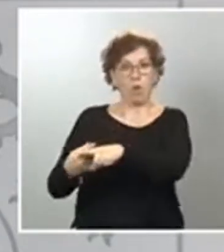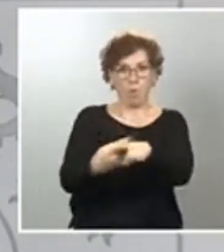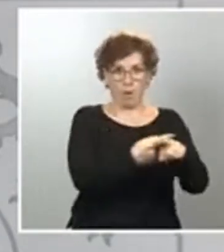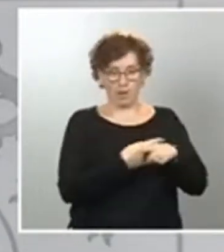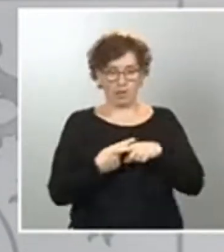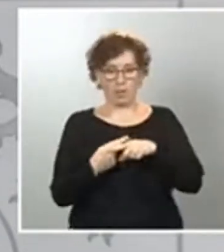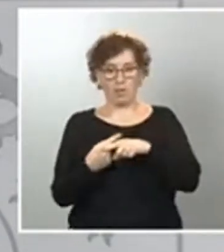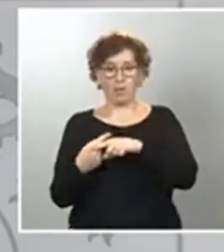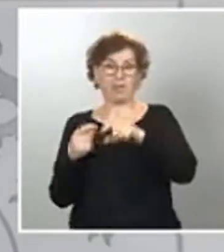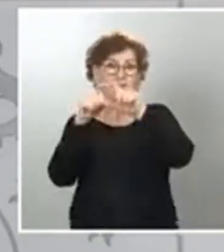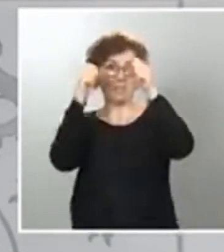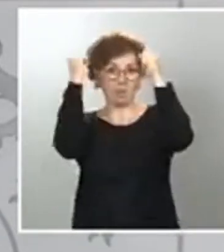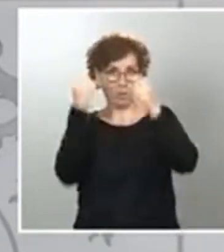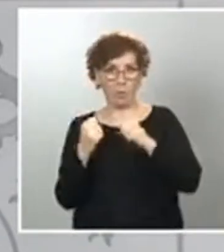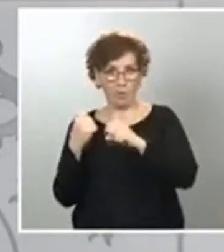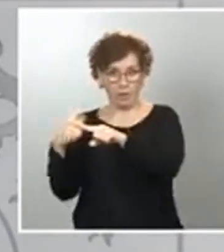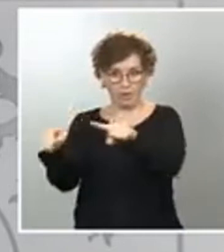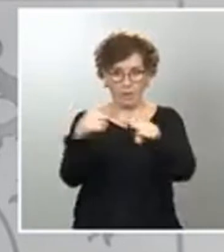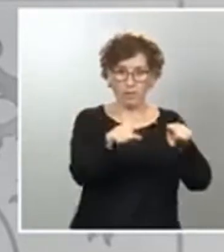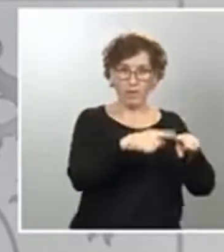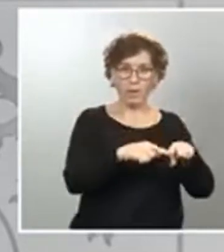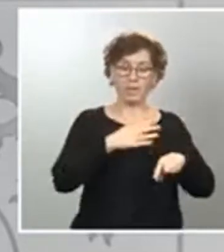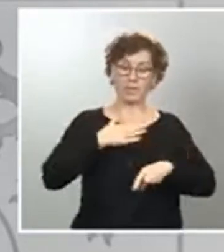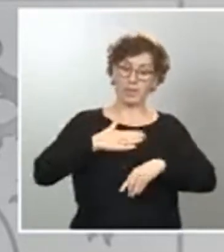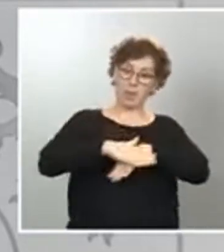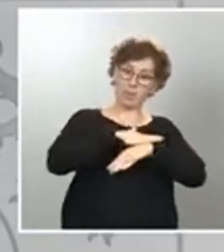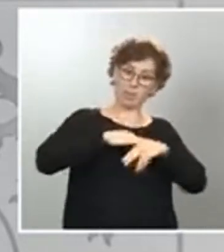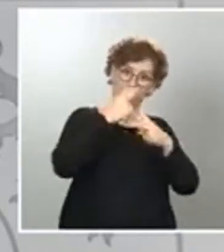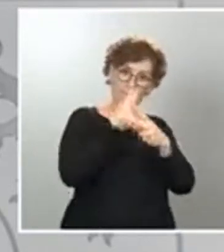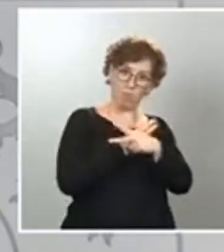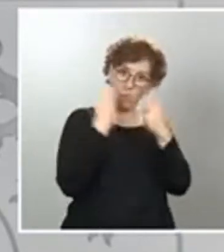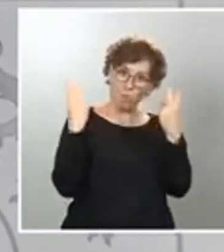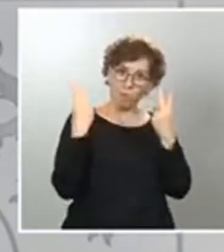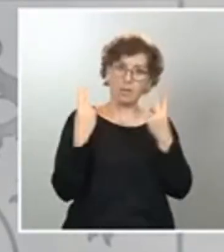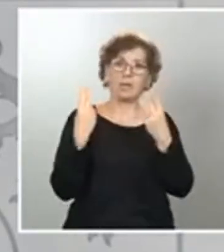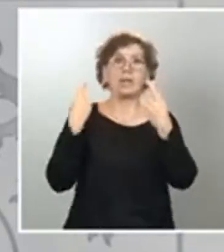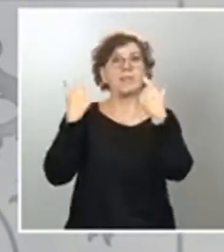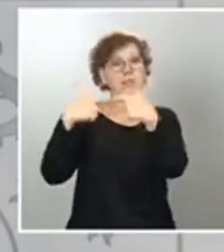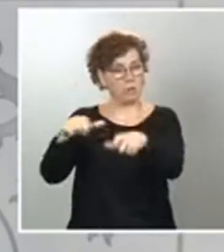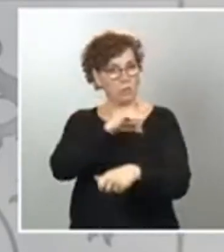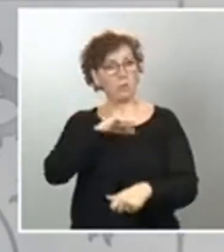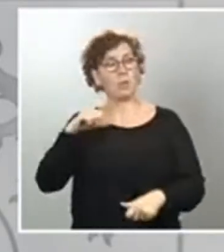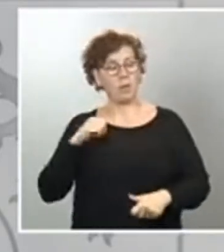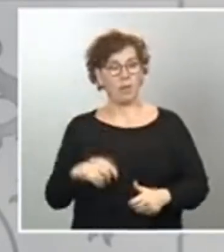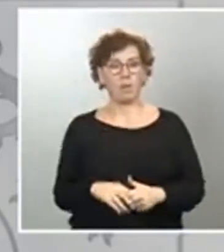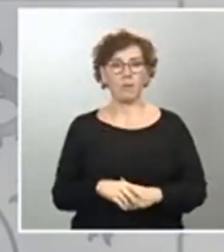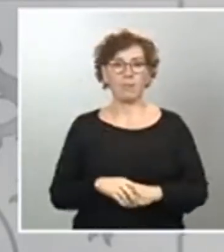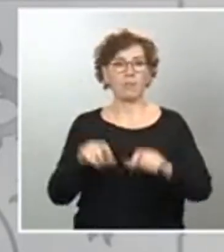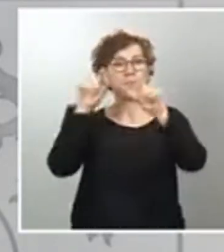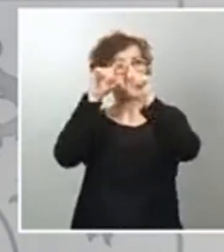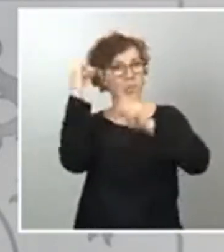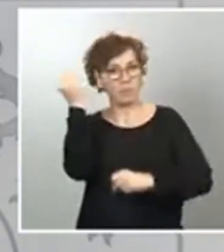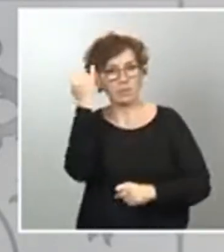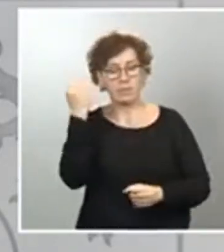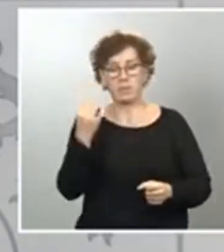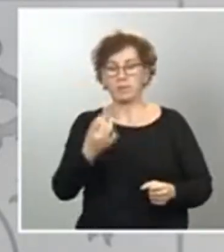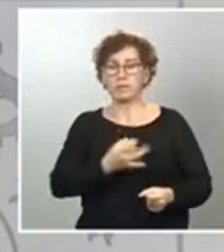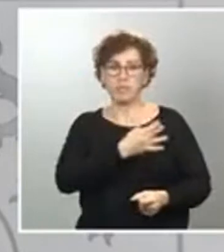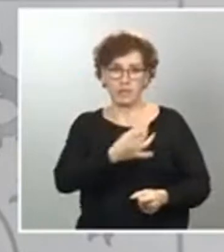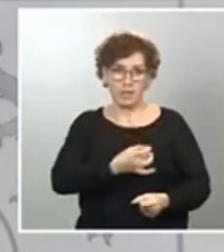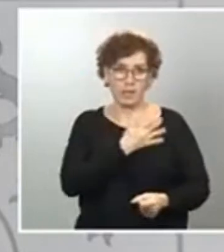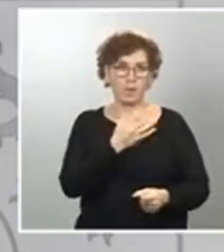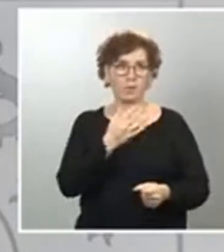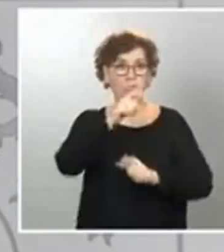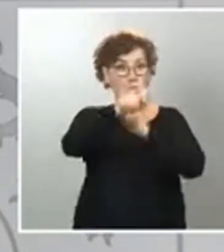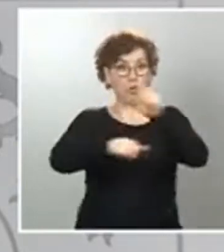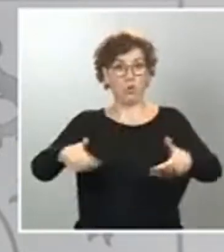instituciones y también entre la administración pública y el conjunto del sector privado. Empresarios, sindicatos, sociedad civil en